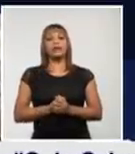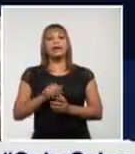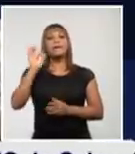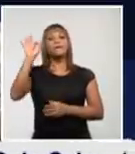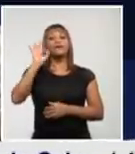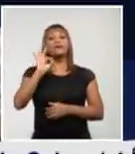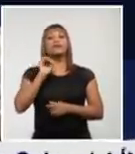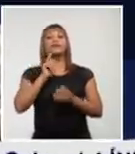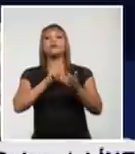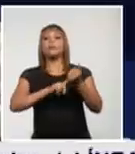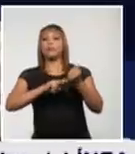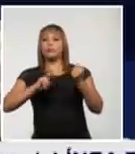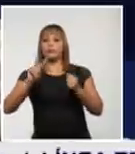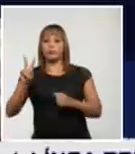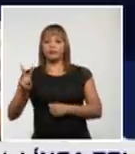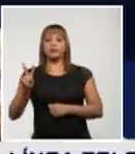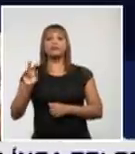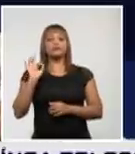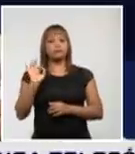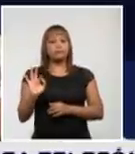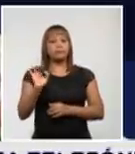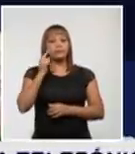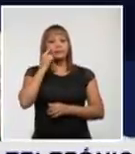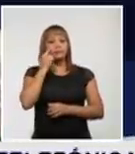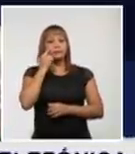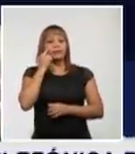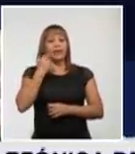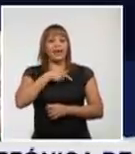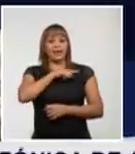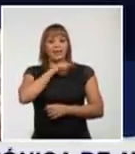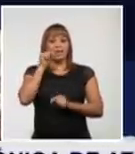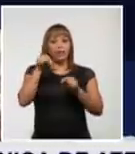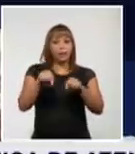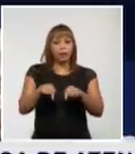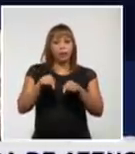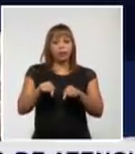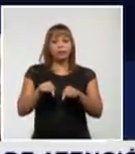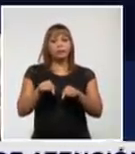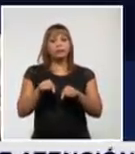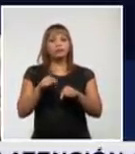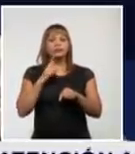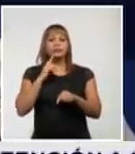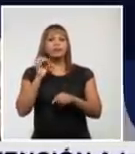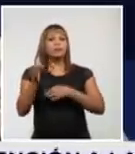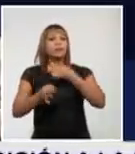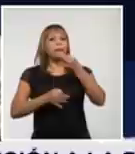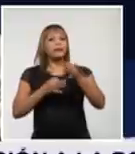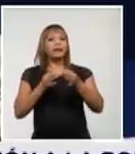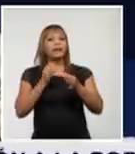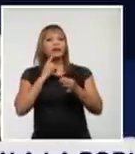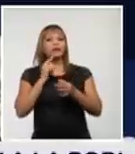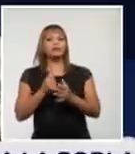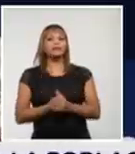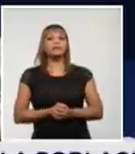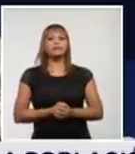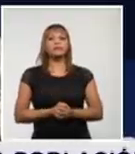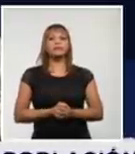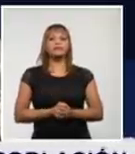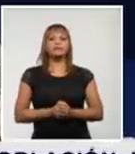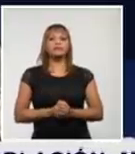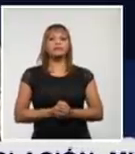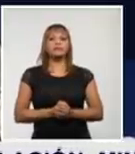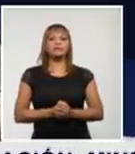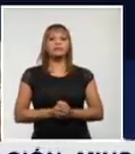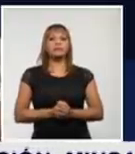provincia que tenemos en el día de hoy. No sé, me aclararon ya que no es Lilian la que está hoy, que es Leonardo.